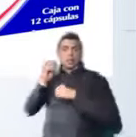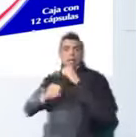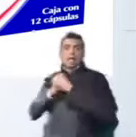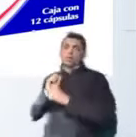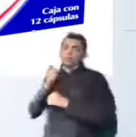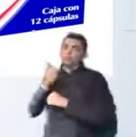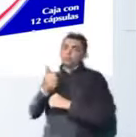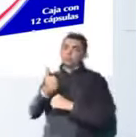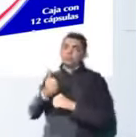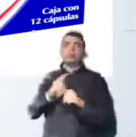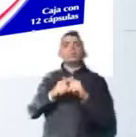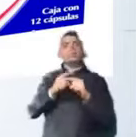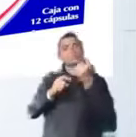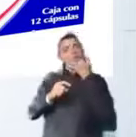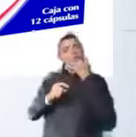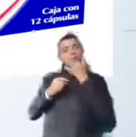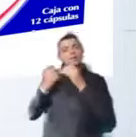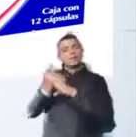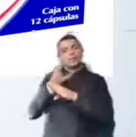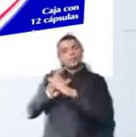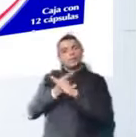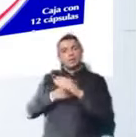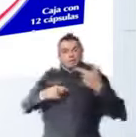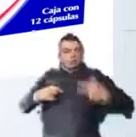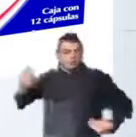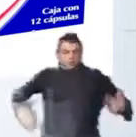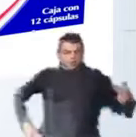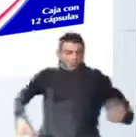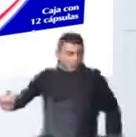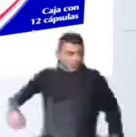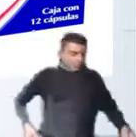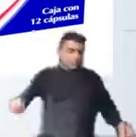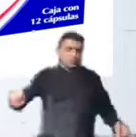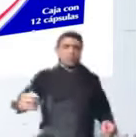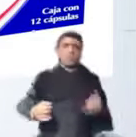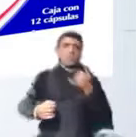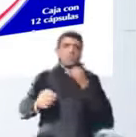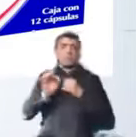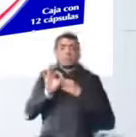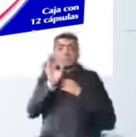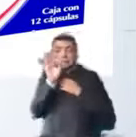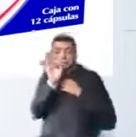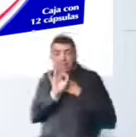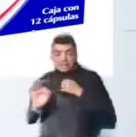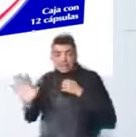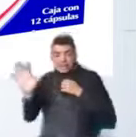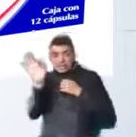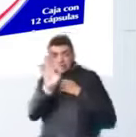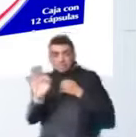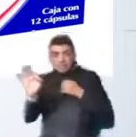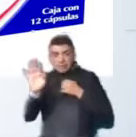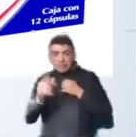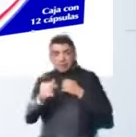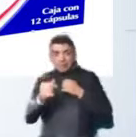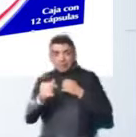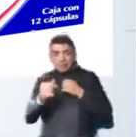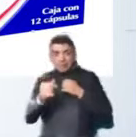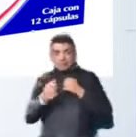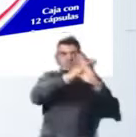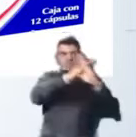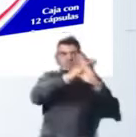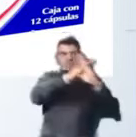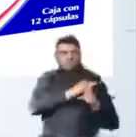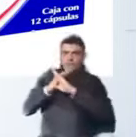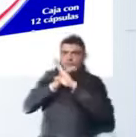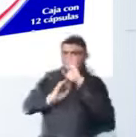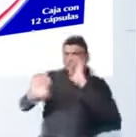utilizando de manera indiscriminada ha ocasionado que las bacterias creen resistencia a este antibiótico. Entonces no utilizamos